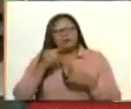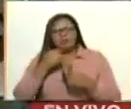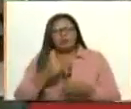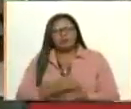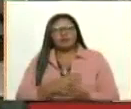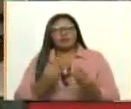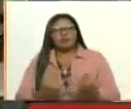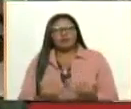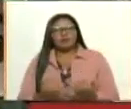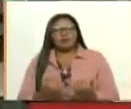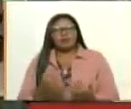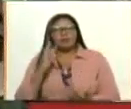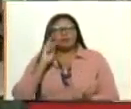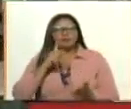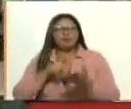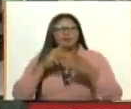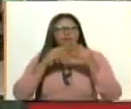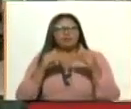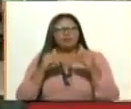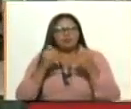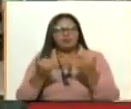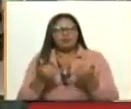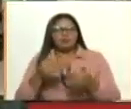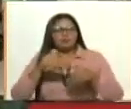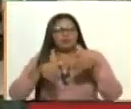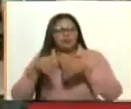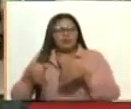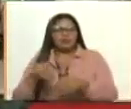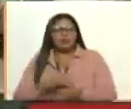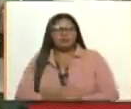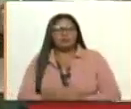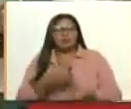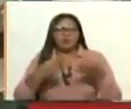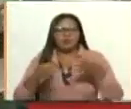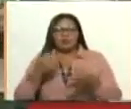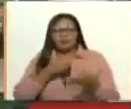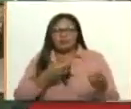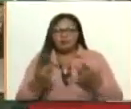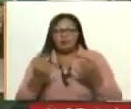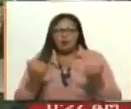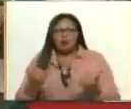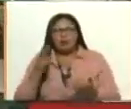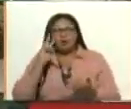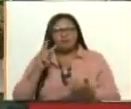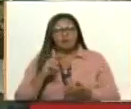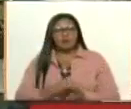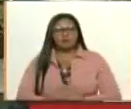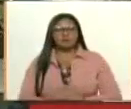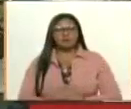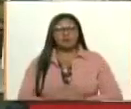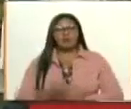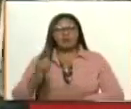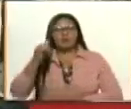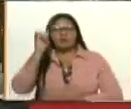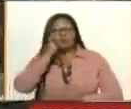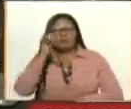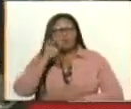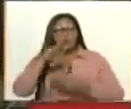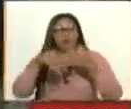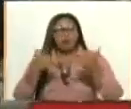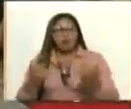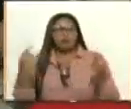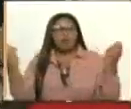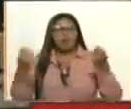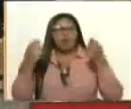Numa, ha estado participando de las deliberaciones del jurado. Yo quisiera invitarlas ahora a ver el primer video de esta jornada